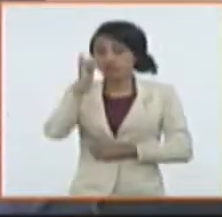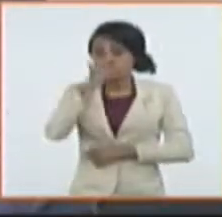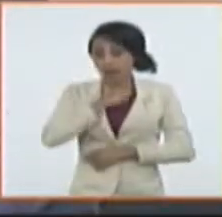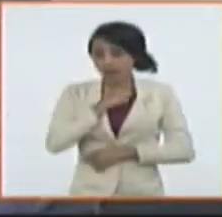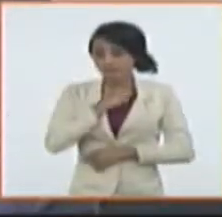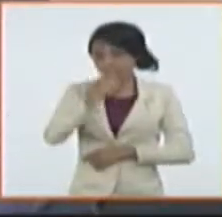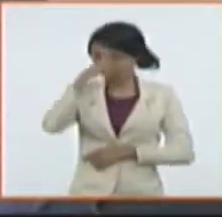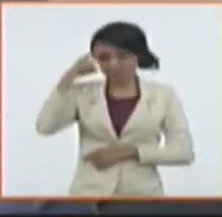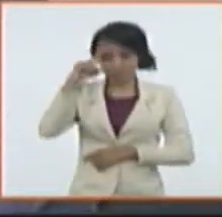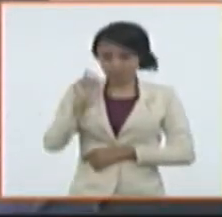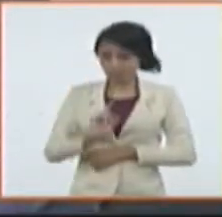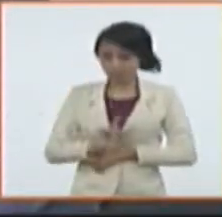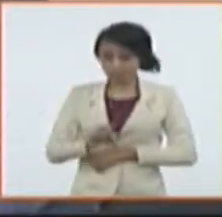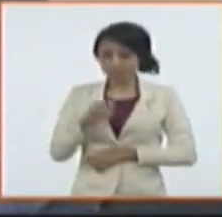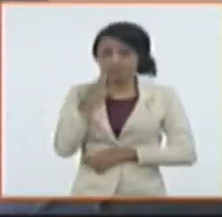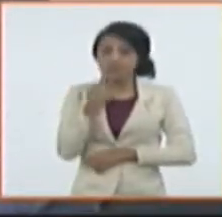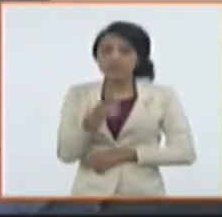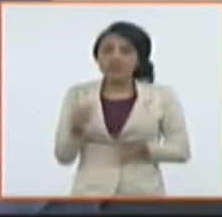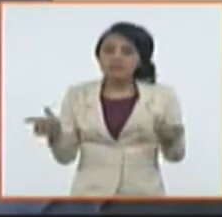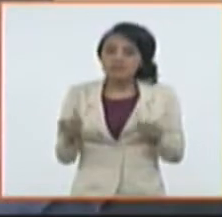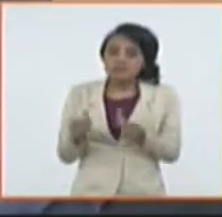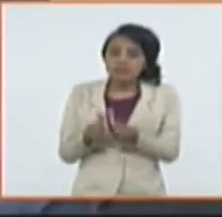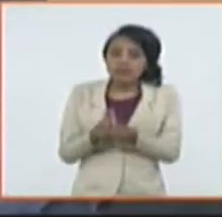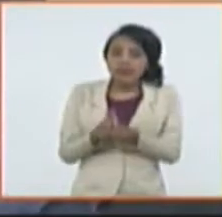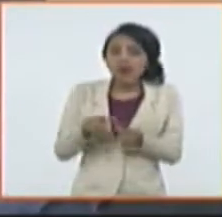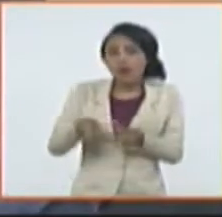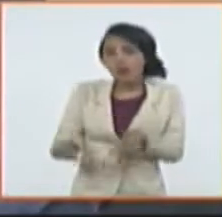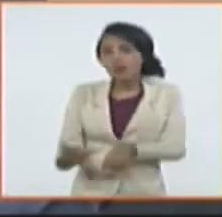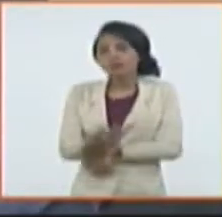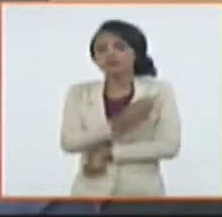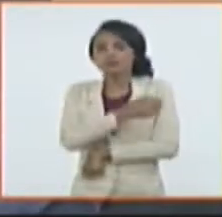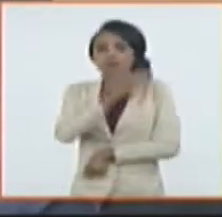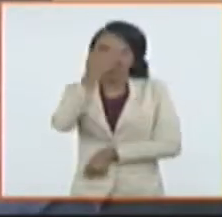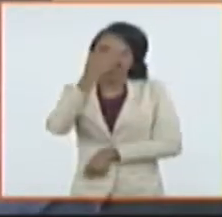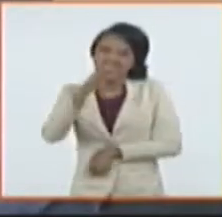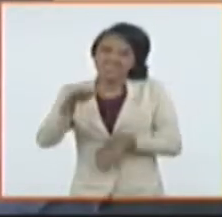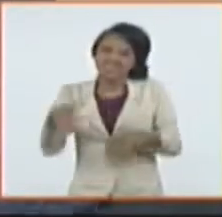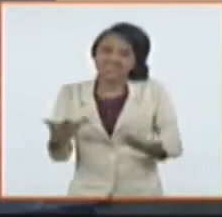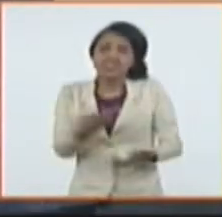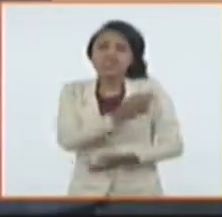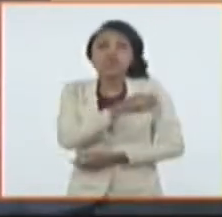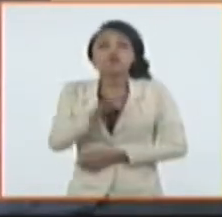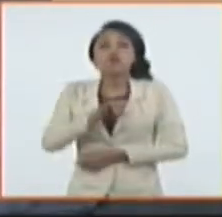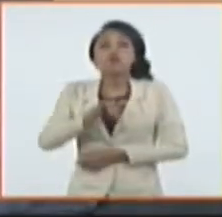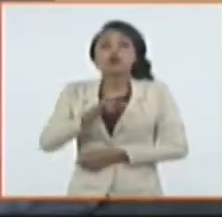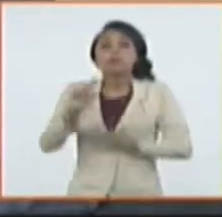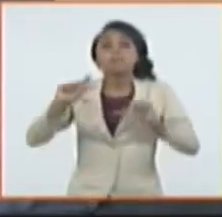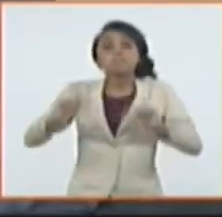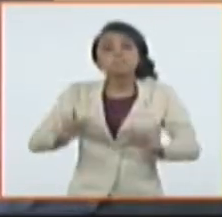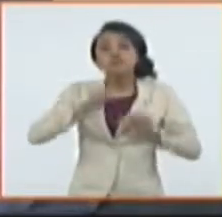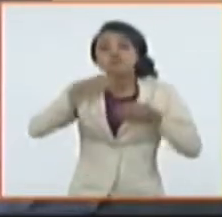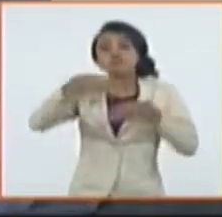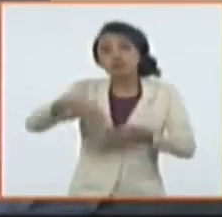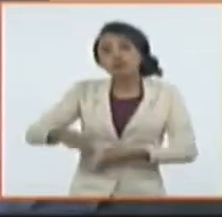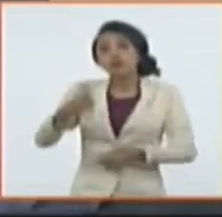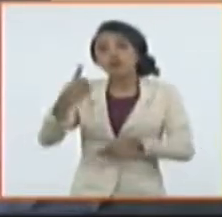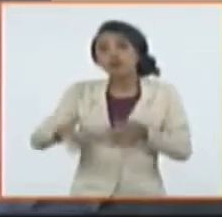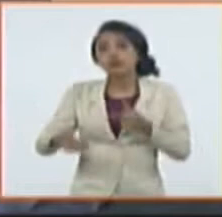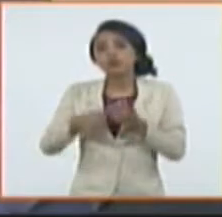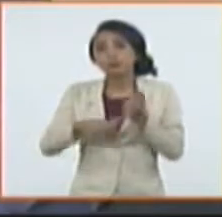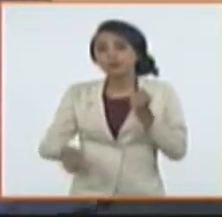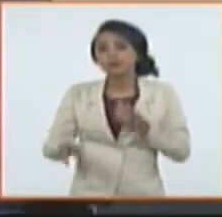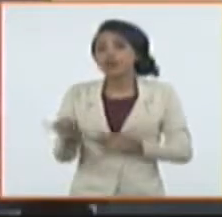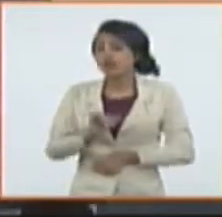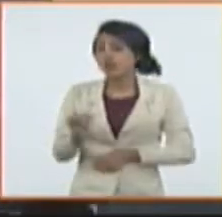a bajar sostenidamente el número de casos diarios, empiezan a haber menos fallecidos también, y otras provincias empiezan a tener también un